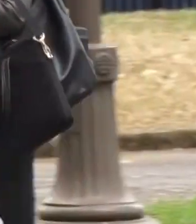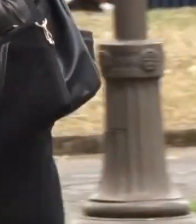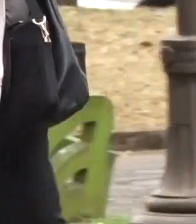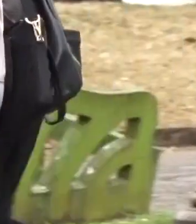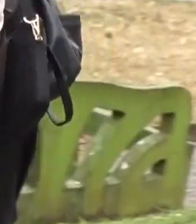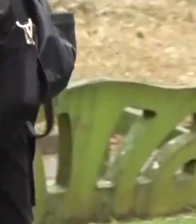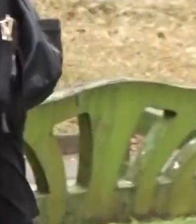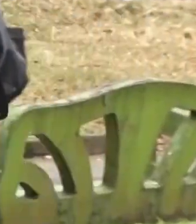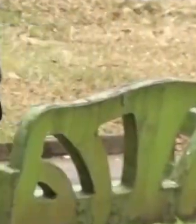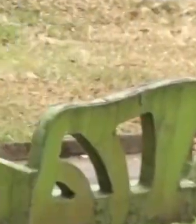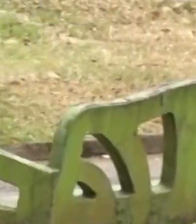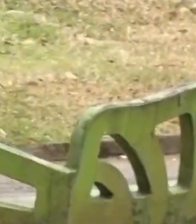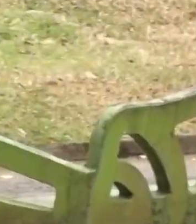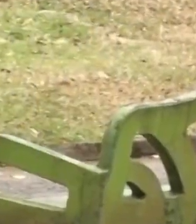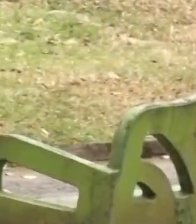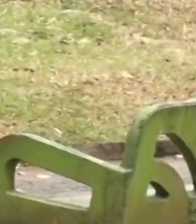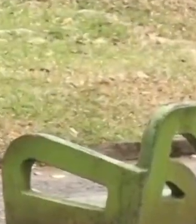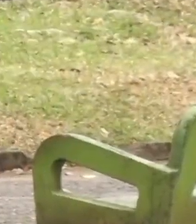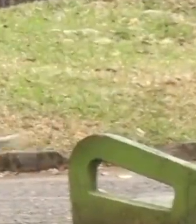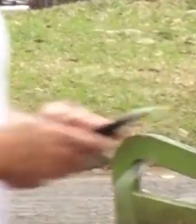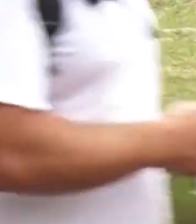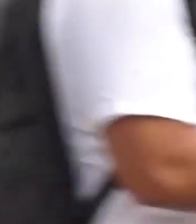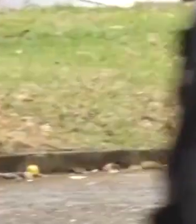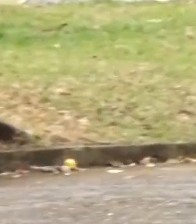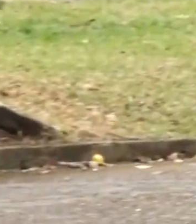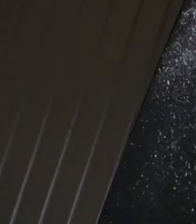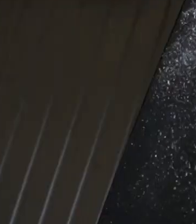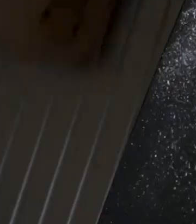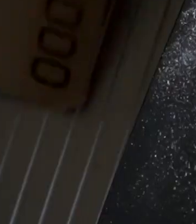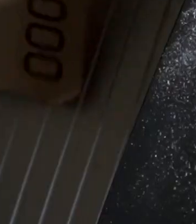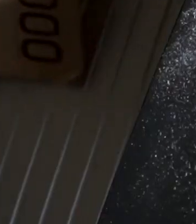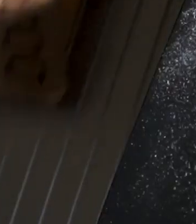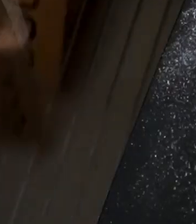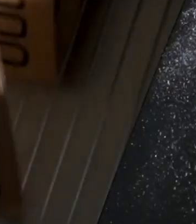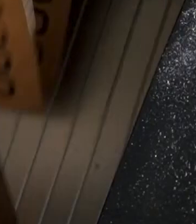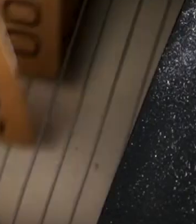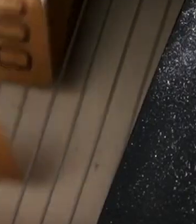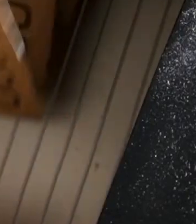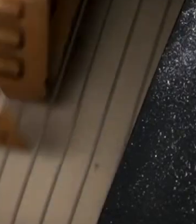Por ejemplo, en los últimos 30 años el país había